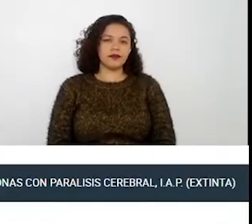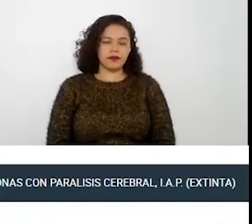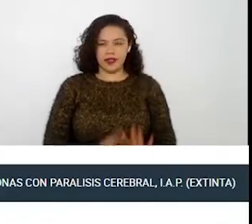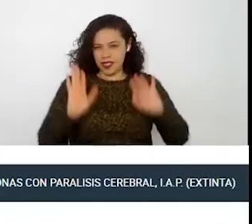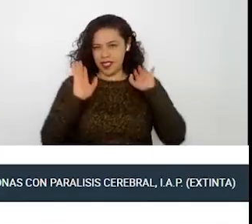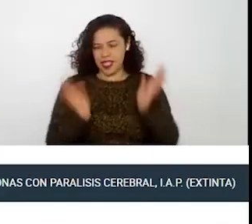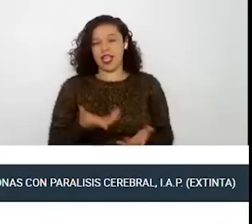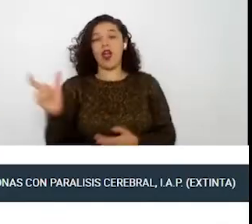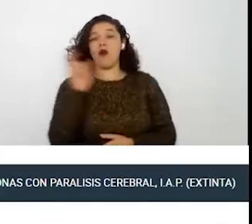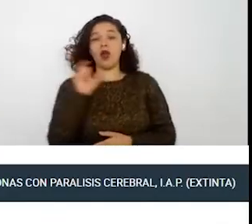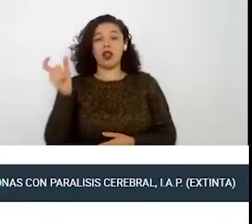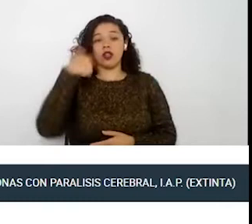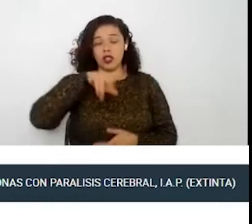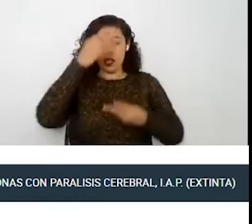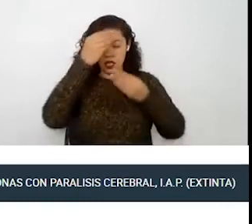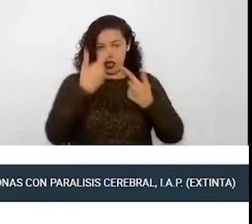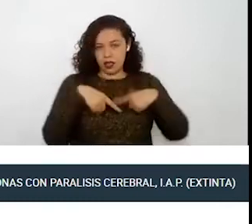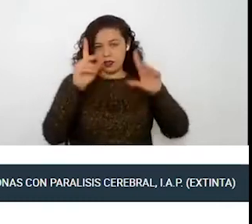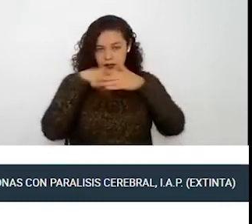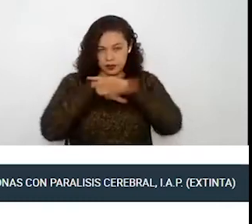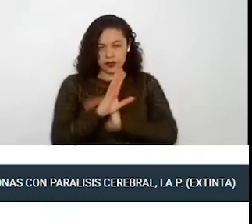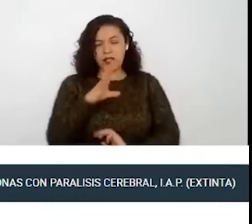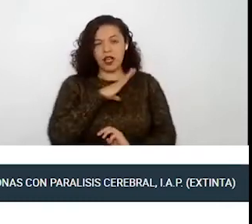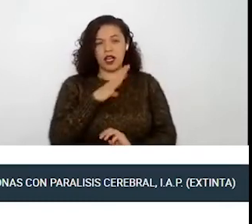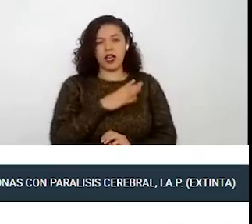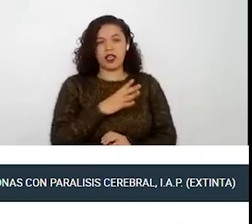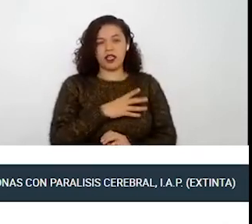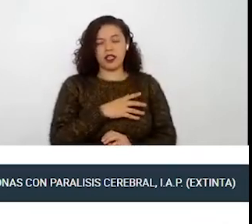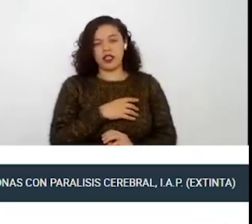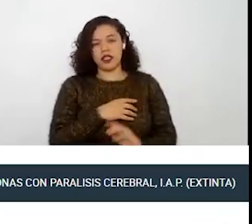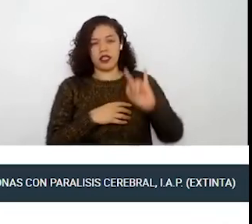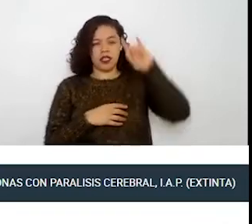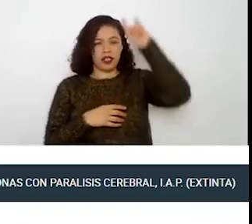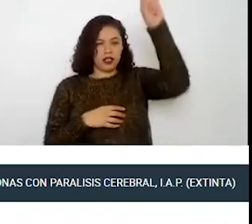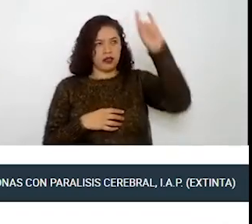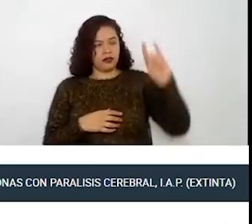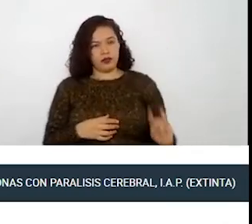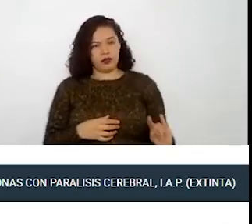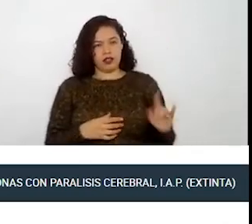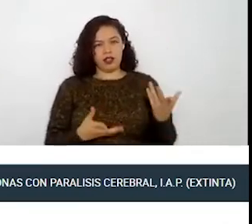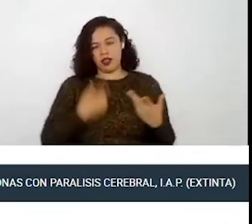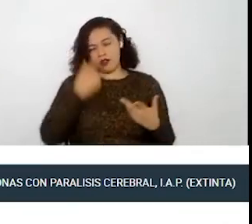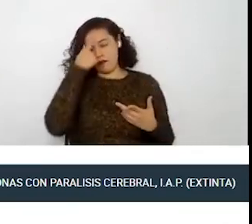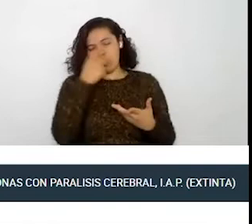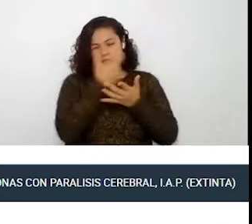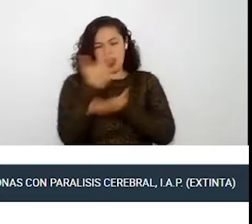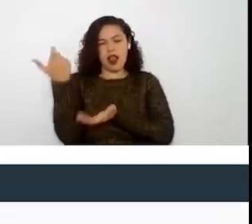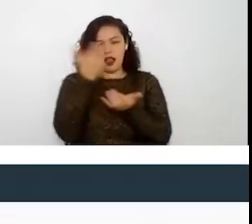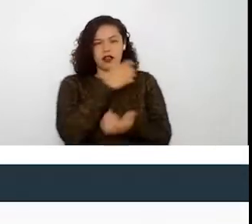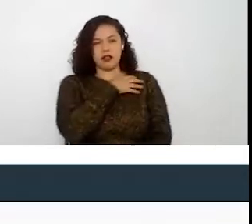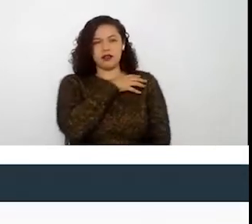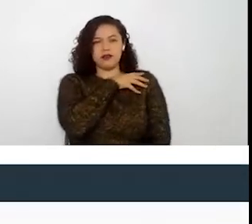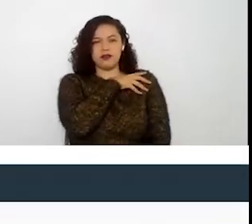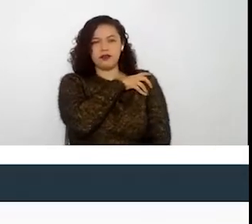una vez que ingresan a la plataforma van a encontrarse con este icono que es el de relativo al de presupuestos